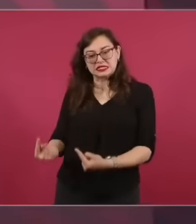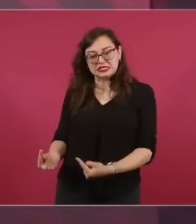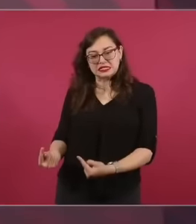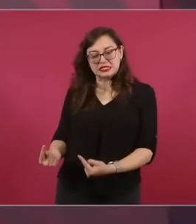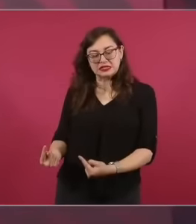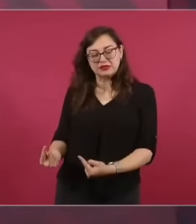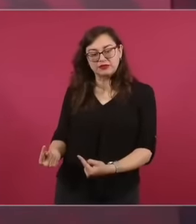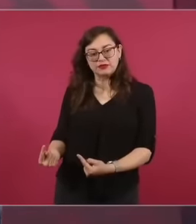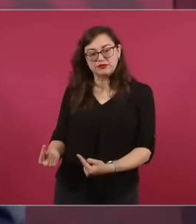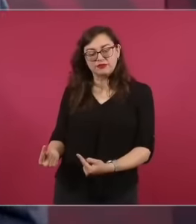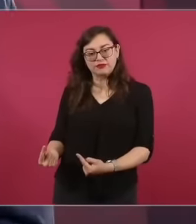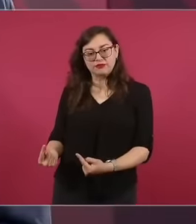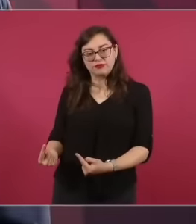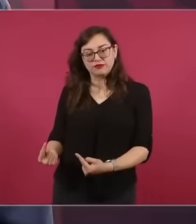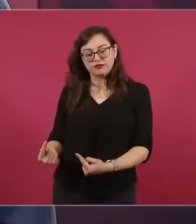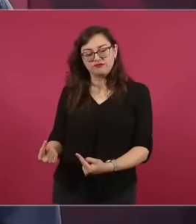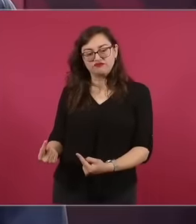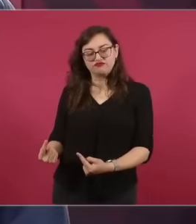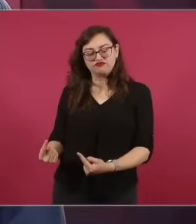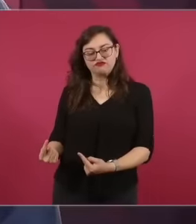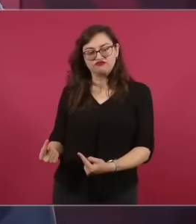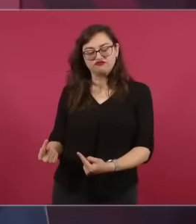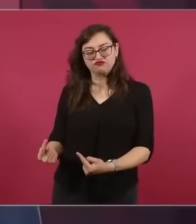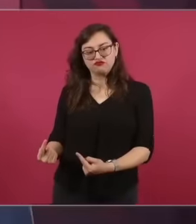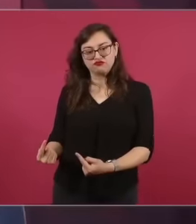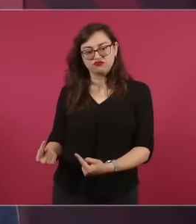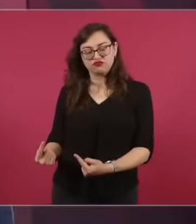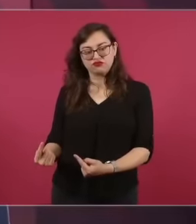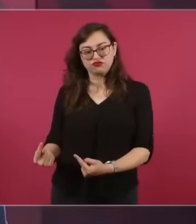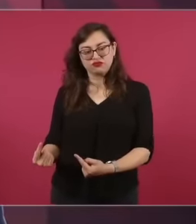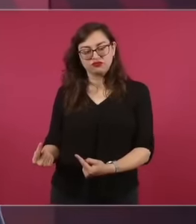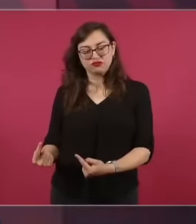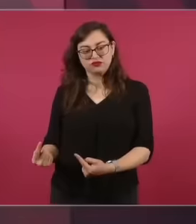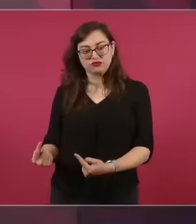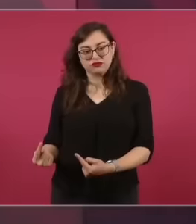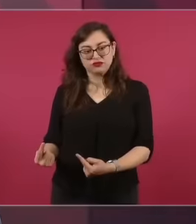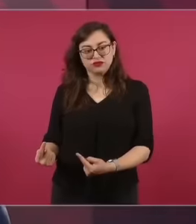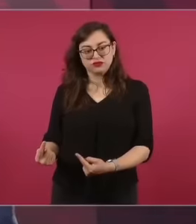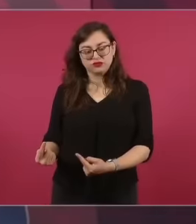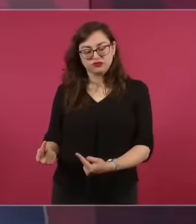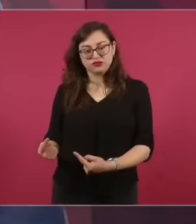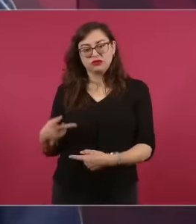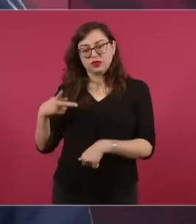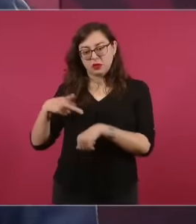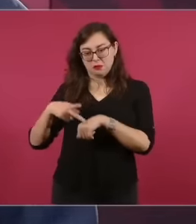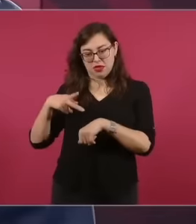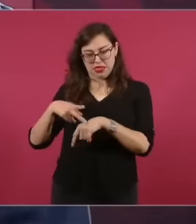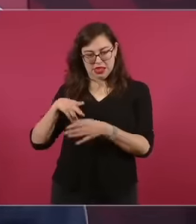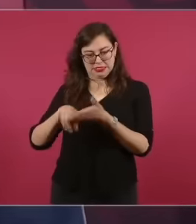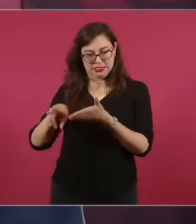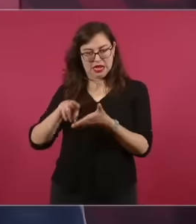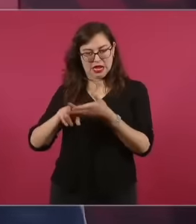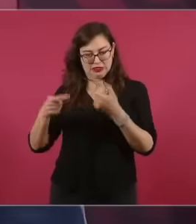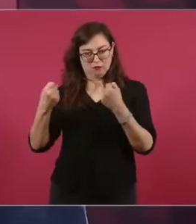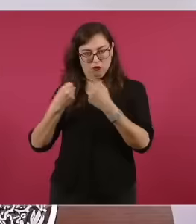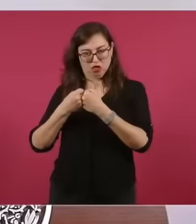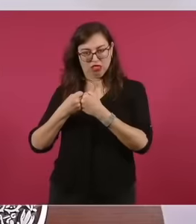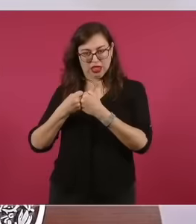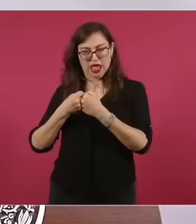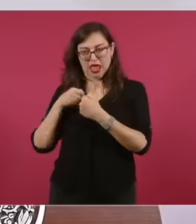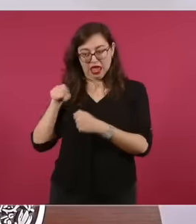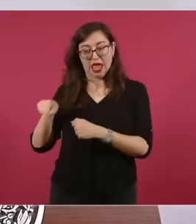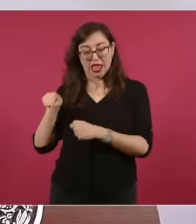en la frontera, Piedras Negras, Ahí